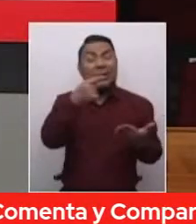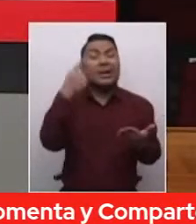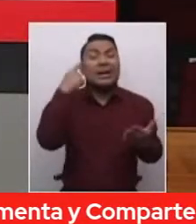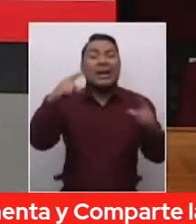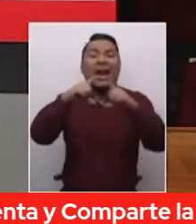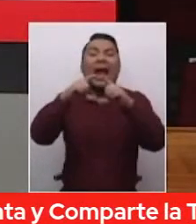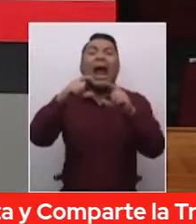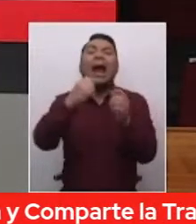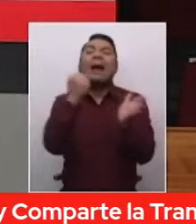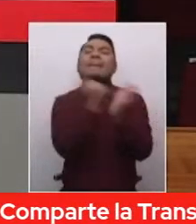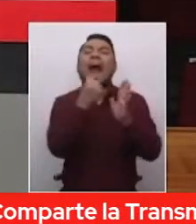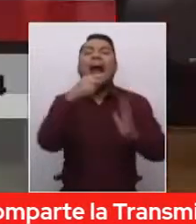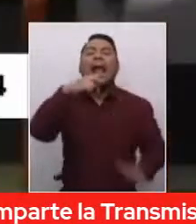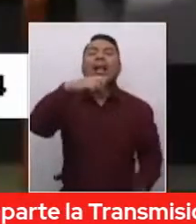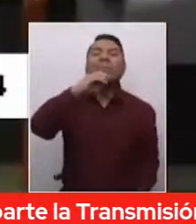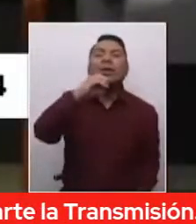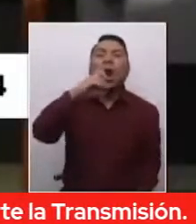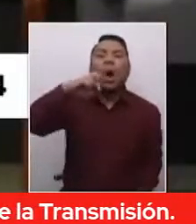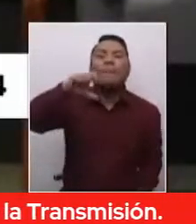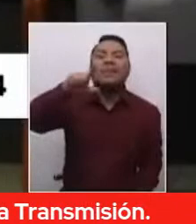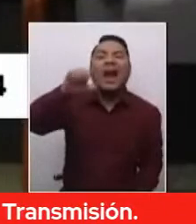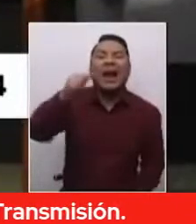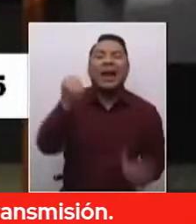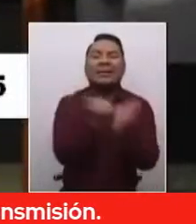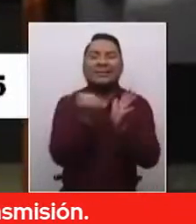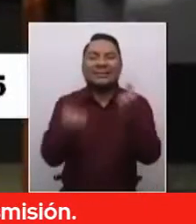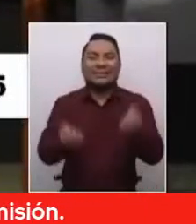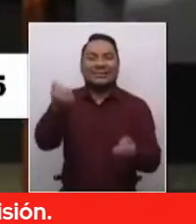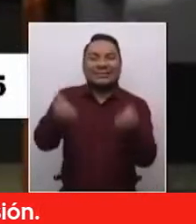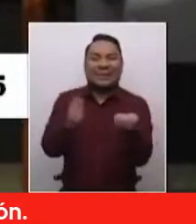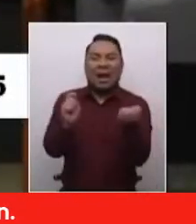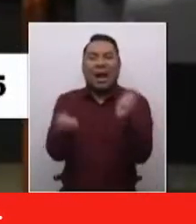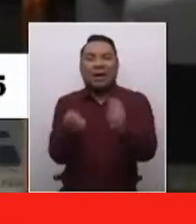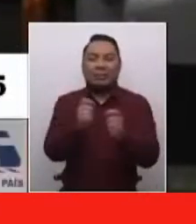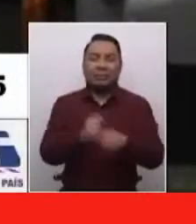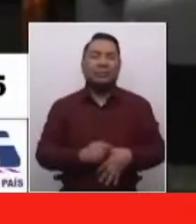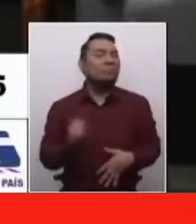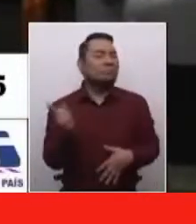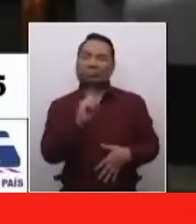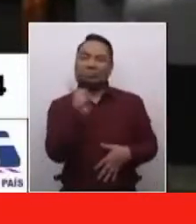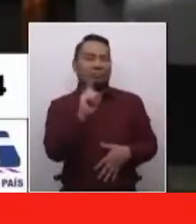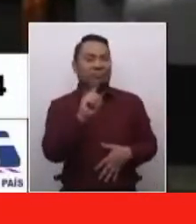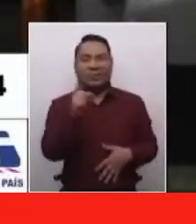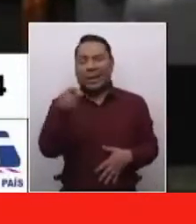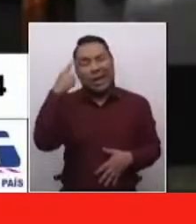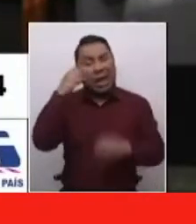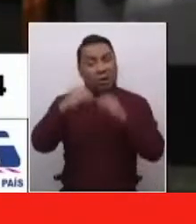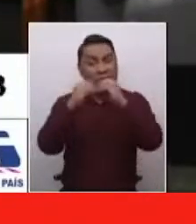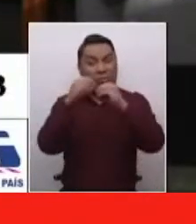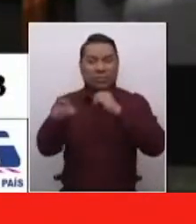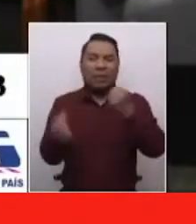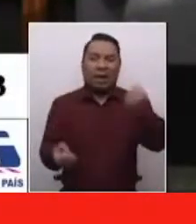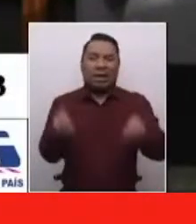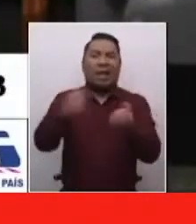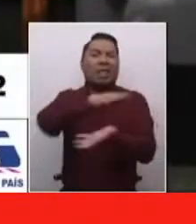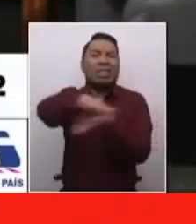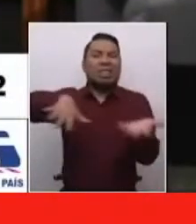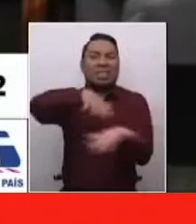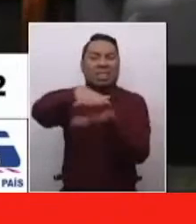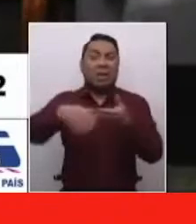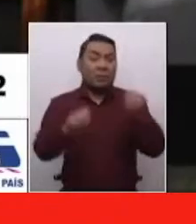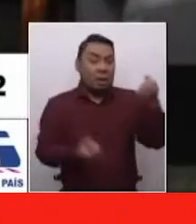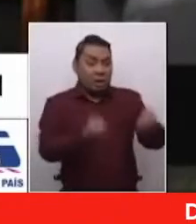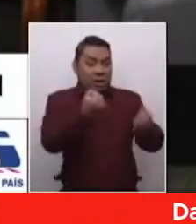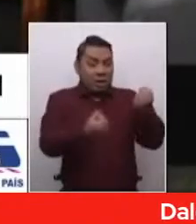Lima Metropolitana? No, creo que no sería una solución adecuada. Más bien para el contrario, crearía un desorden porque no